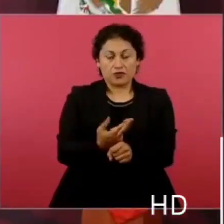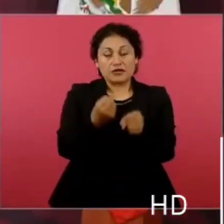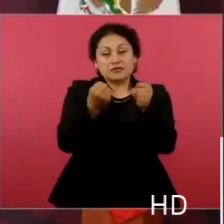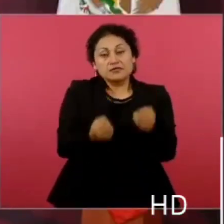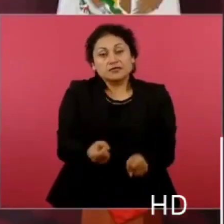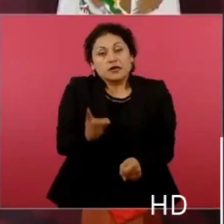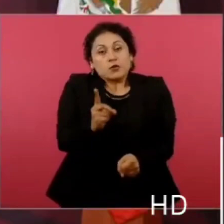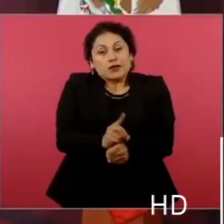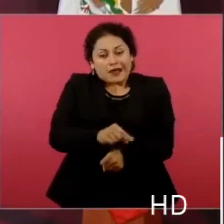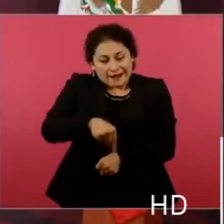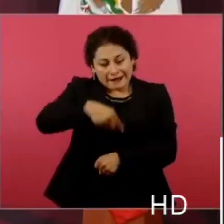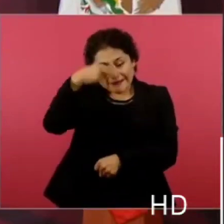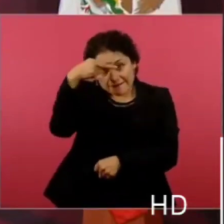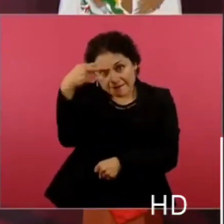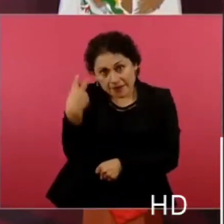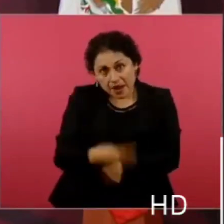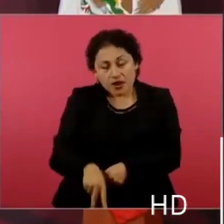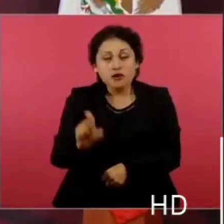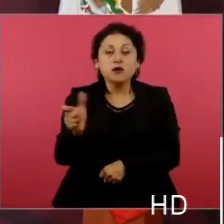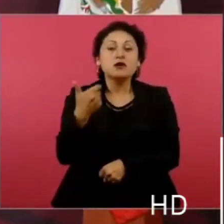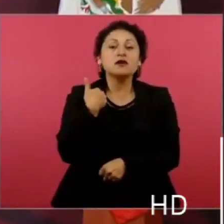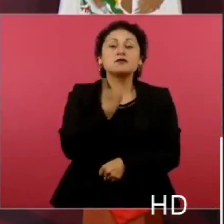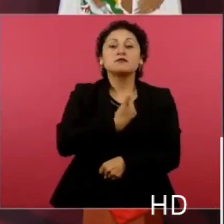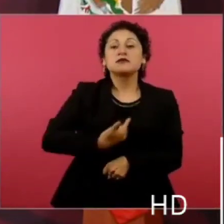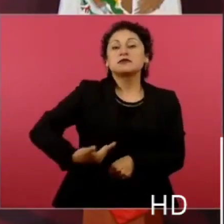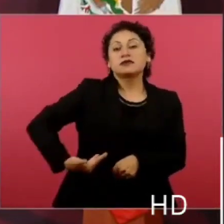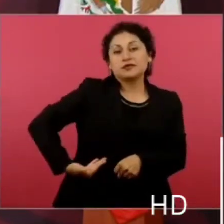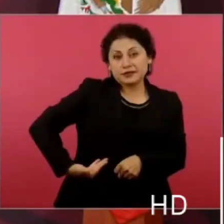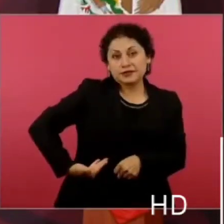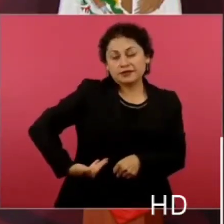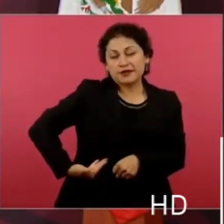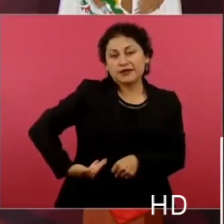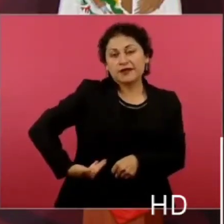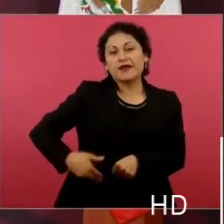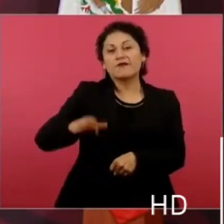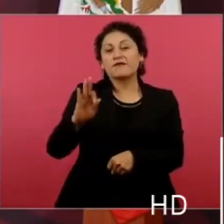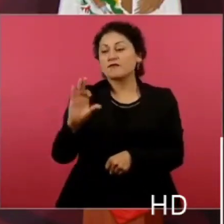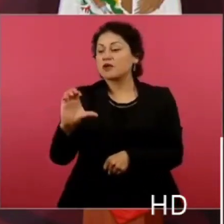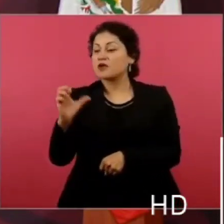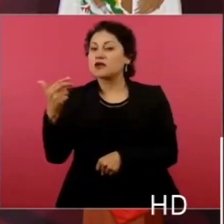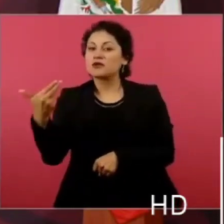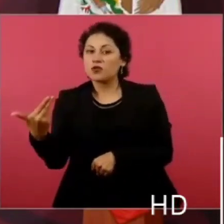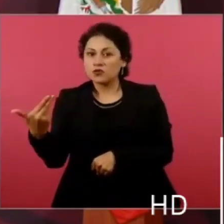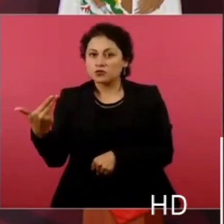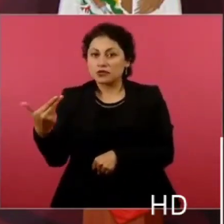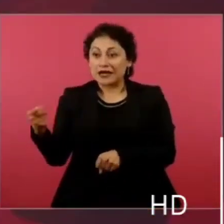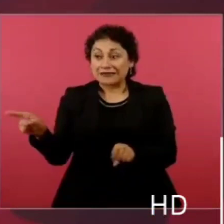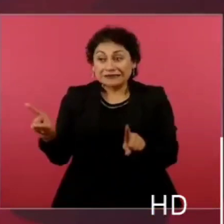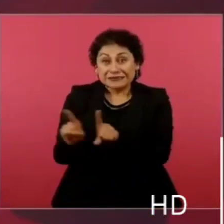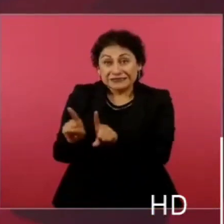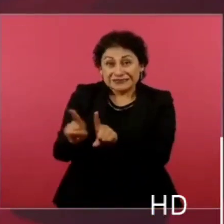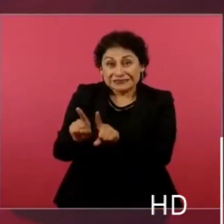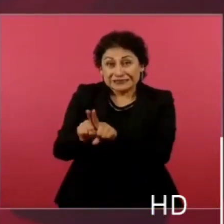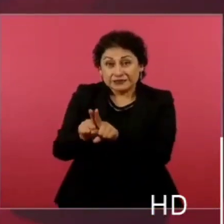su brazo derecho está preso en Estados Unidos